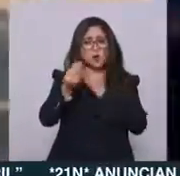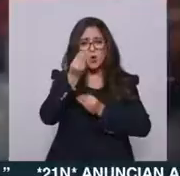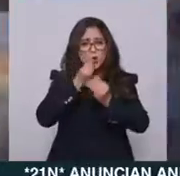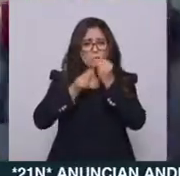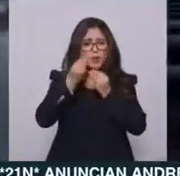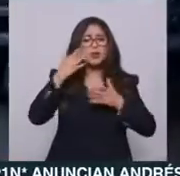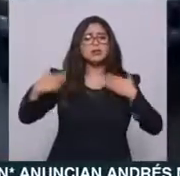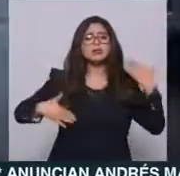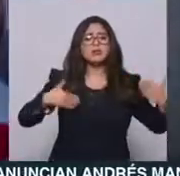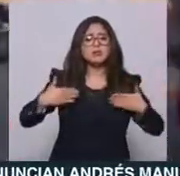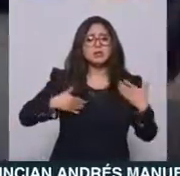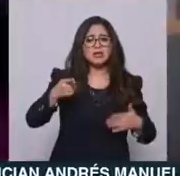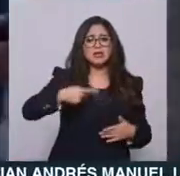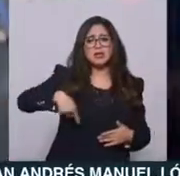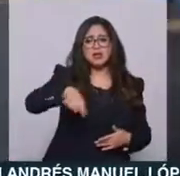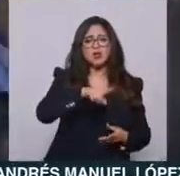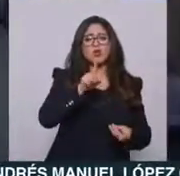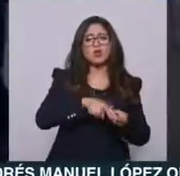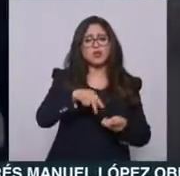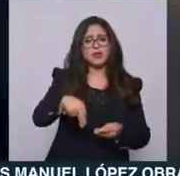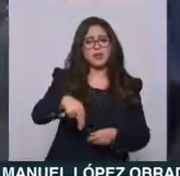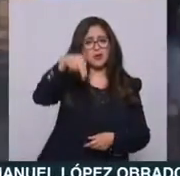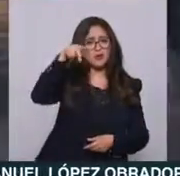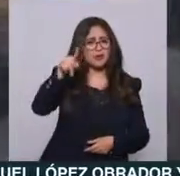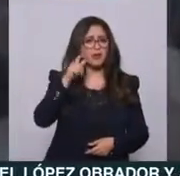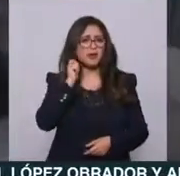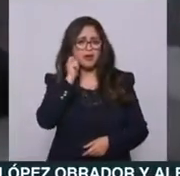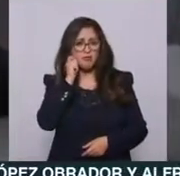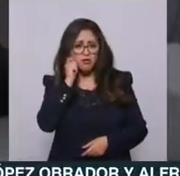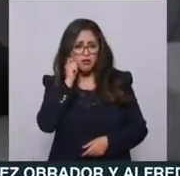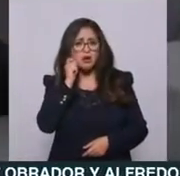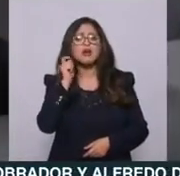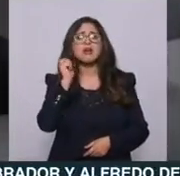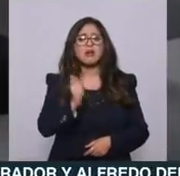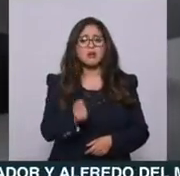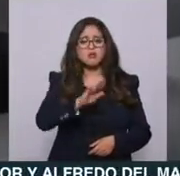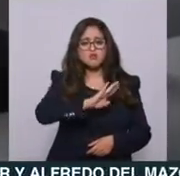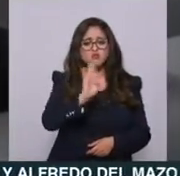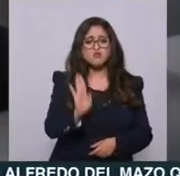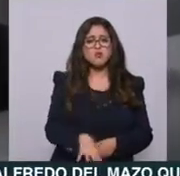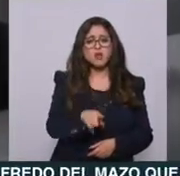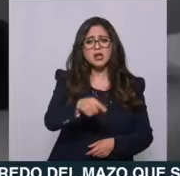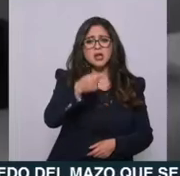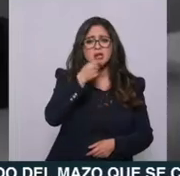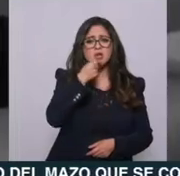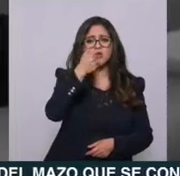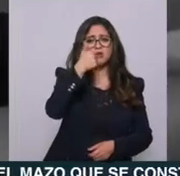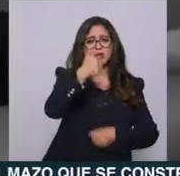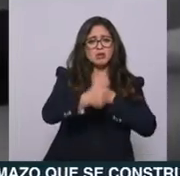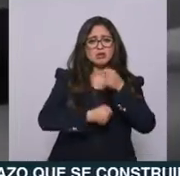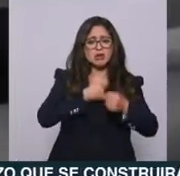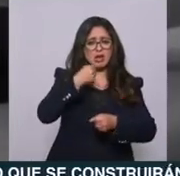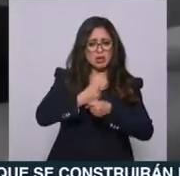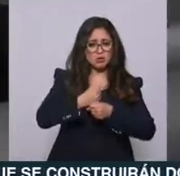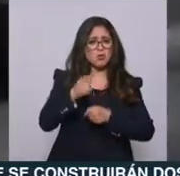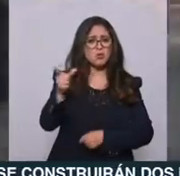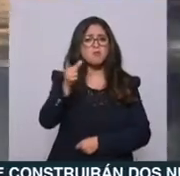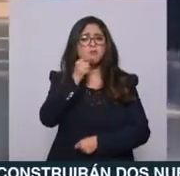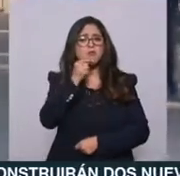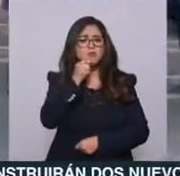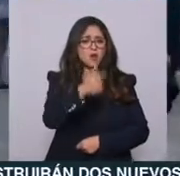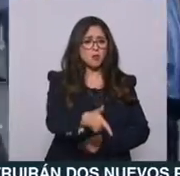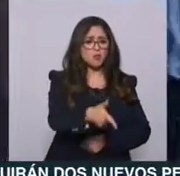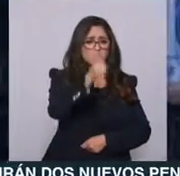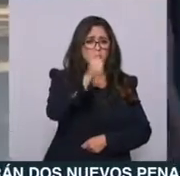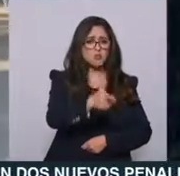se celebraba en Gilroy, al norte de California. Entre las víctimas había un niño de 6 años. La policía mató a tiros